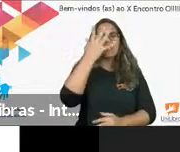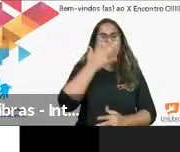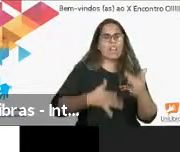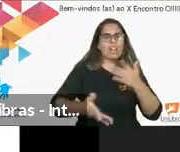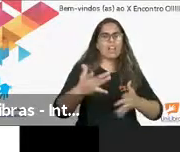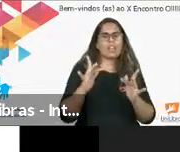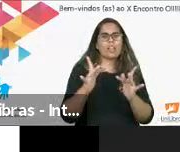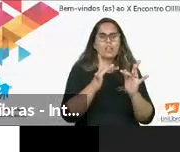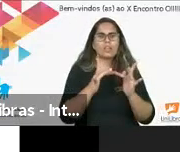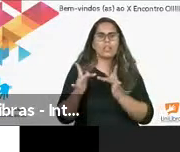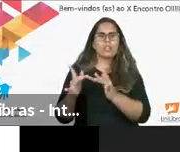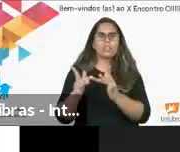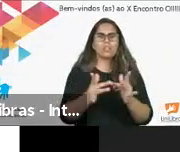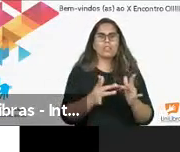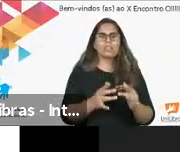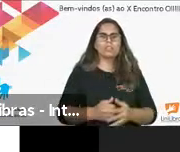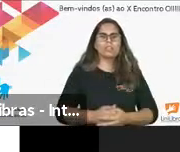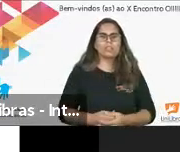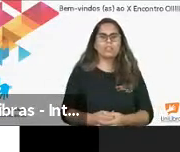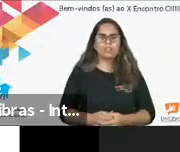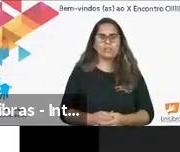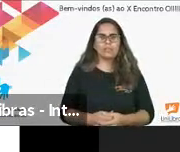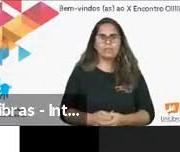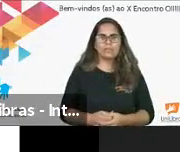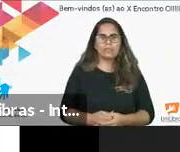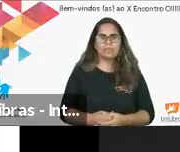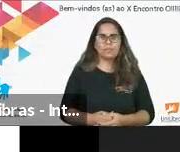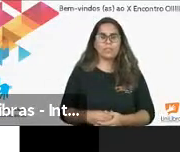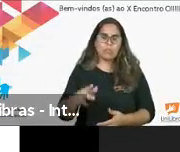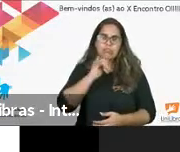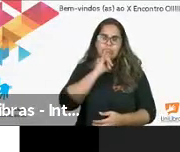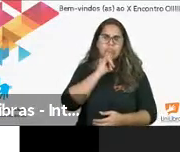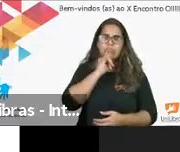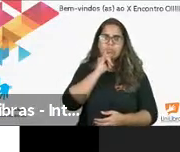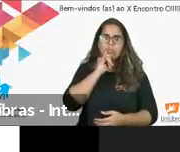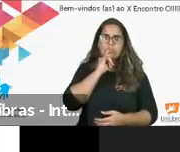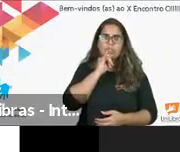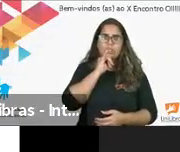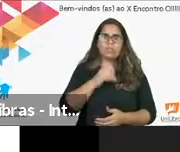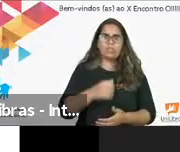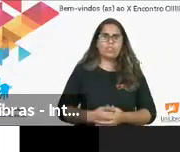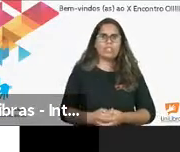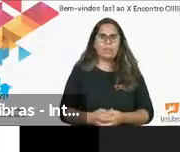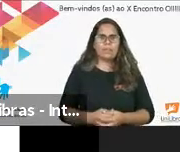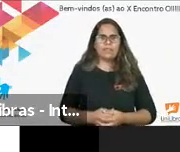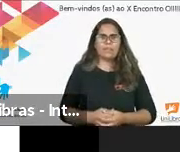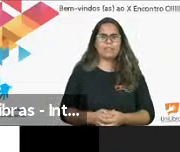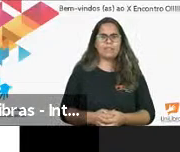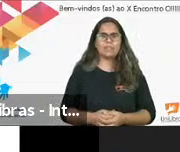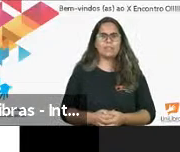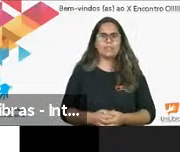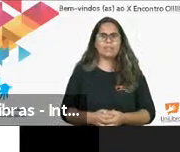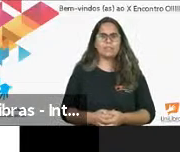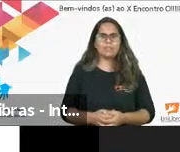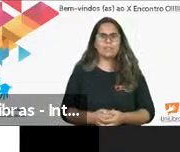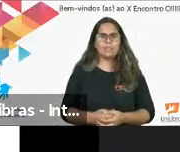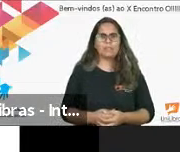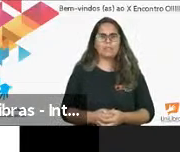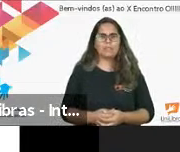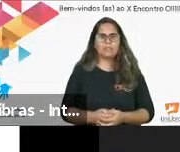convivencia. Déjenme darles un ejemplo de esto. La escuela militar.